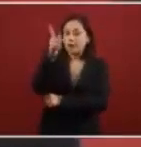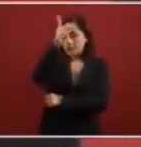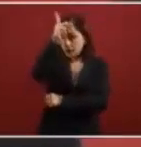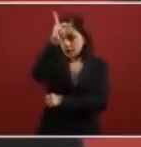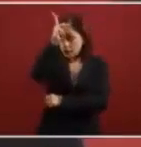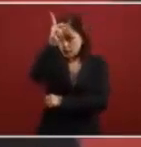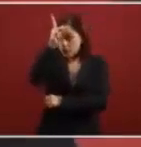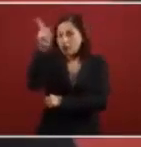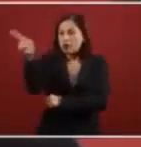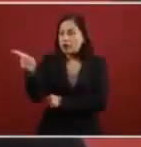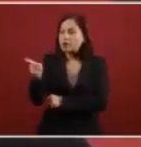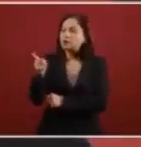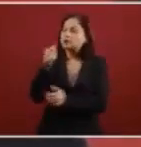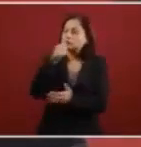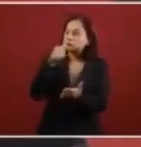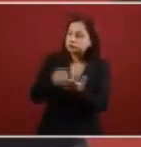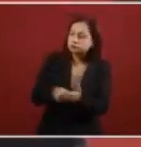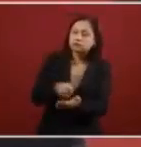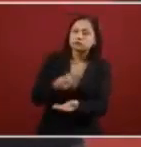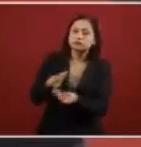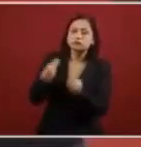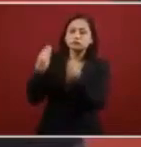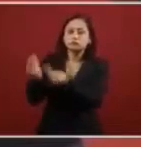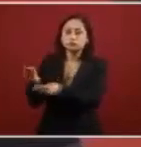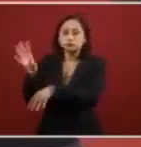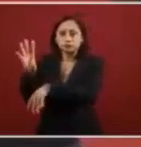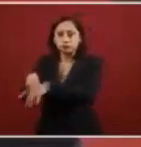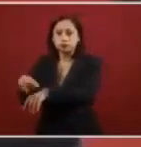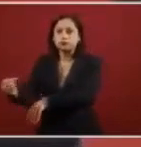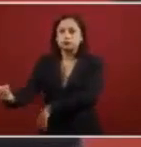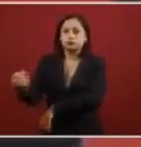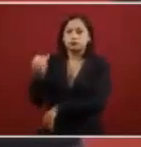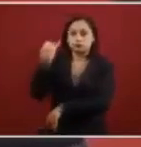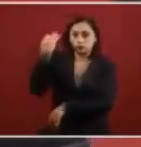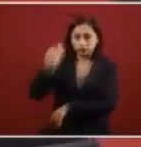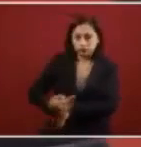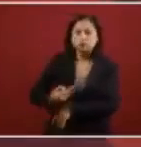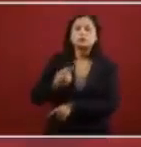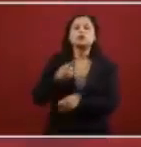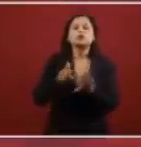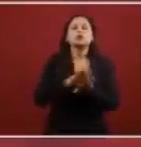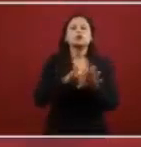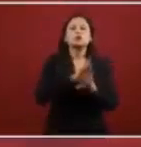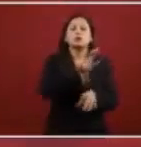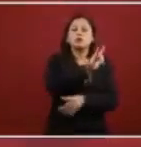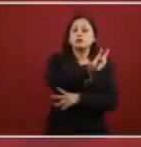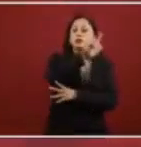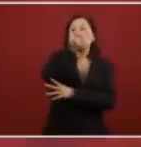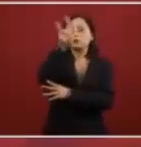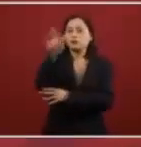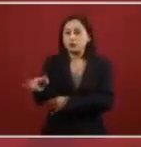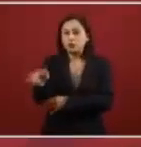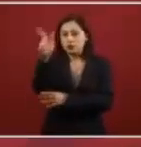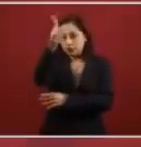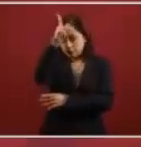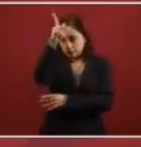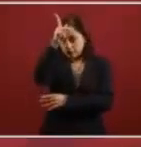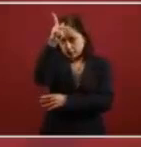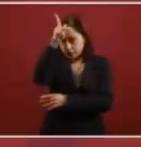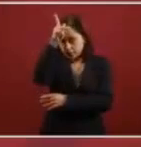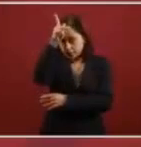se nos otorgó la aeronave bajo enigma pero como primer punto de contacto